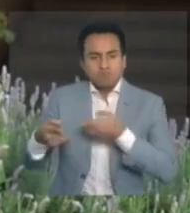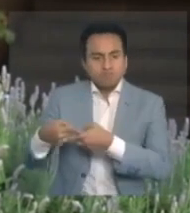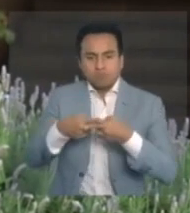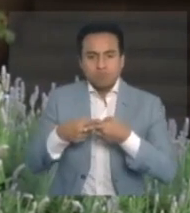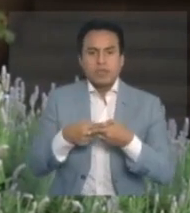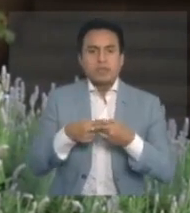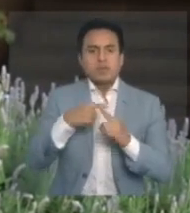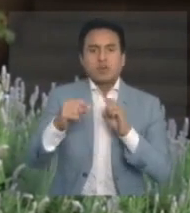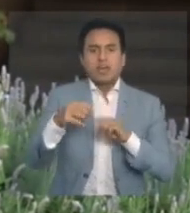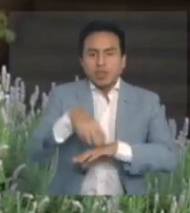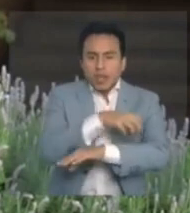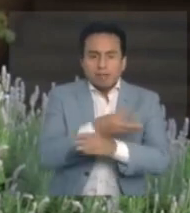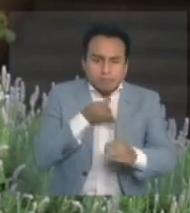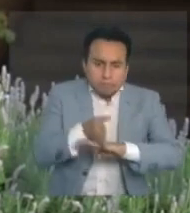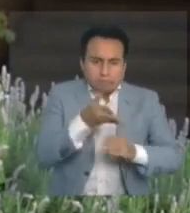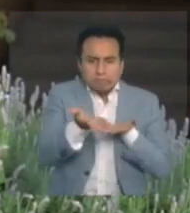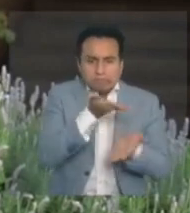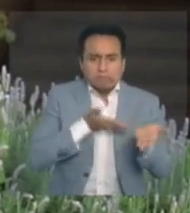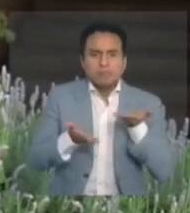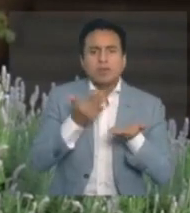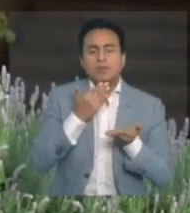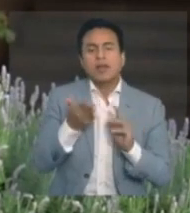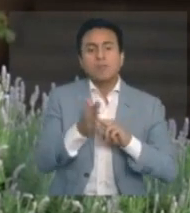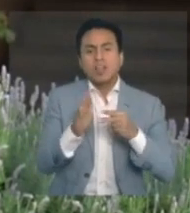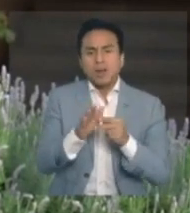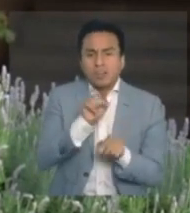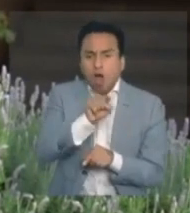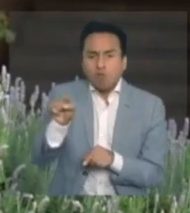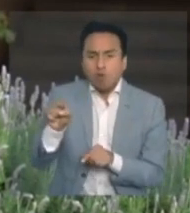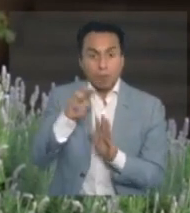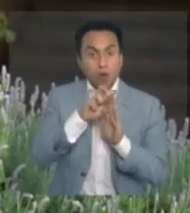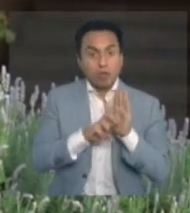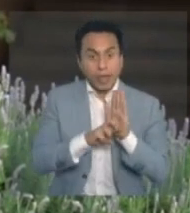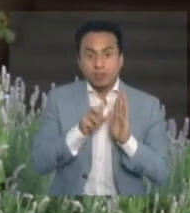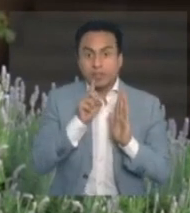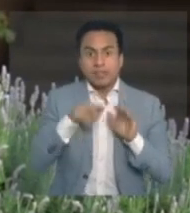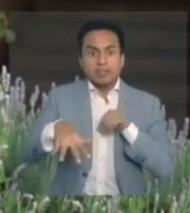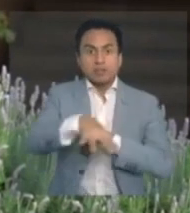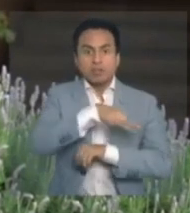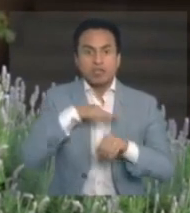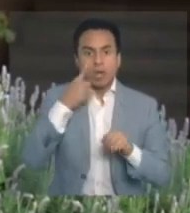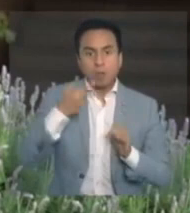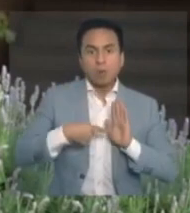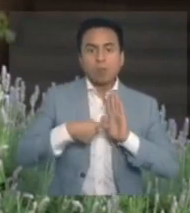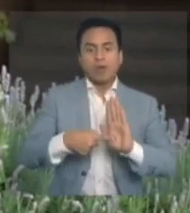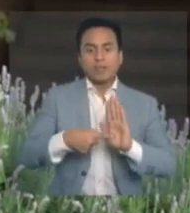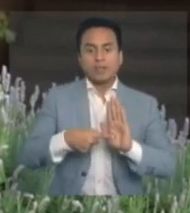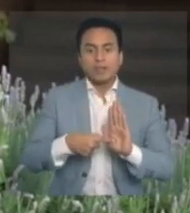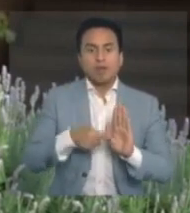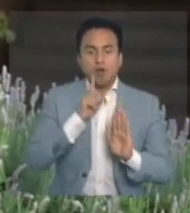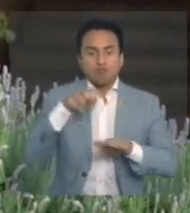medios regionales, que puedan recoger también problemáticas, proyectos, situaciones, propuestas que surjan de